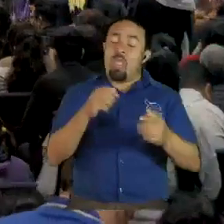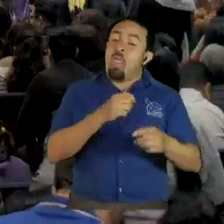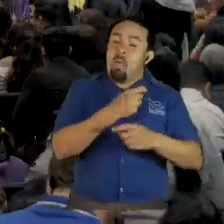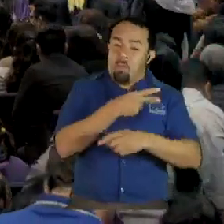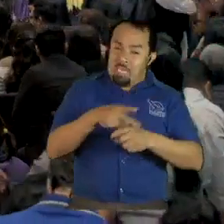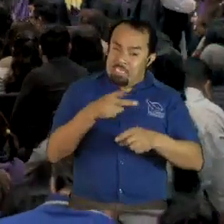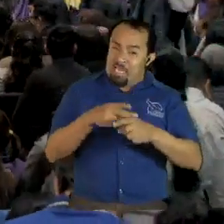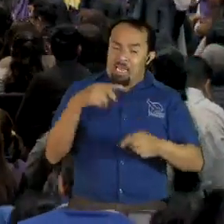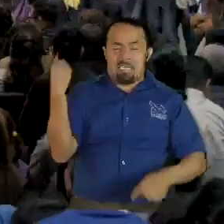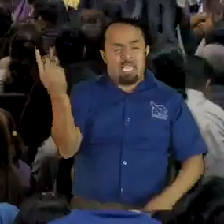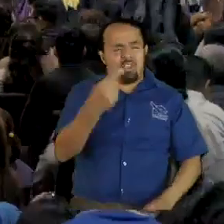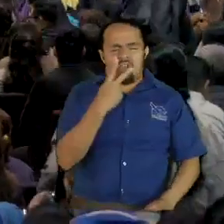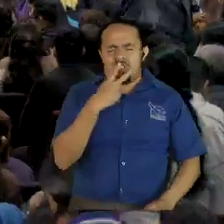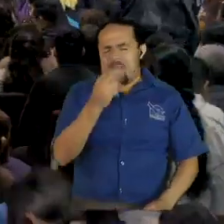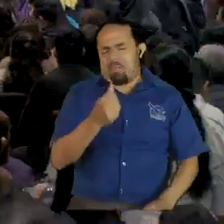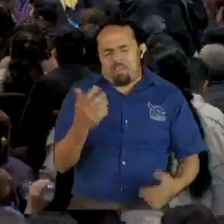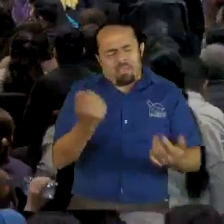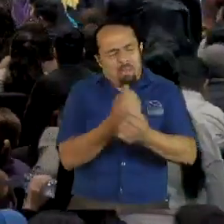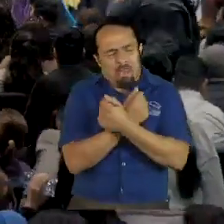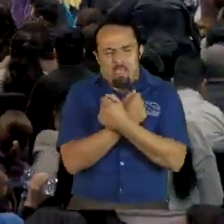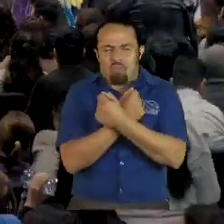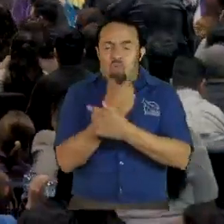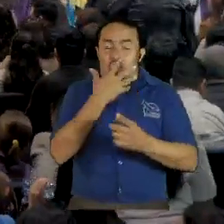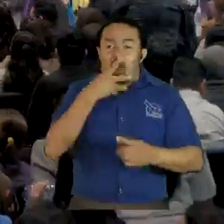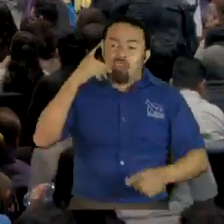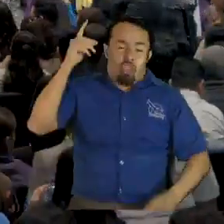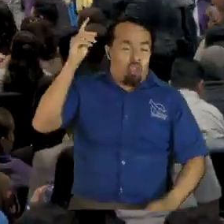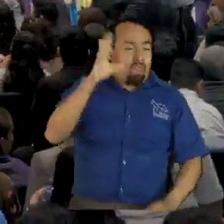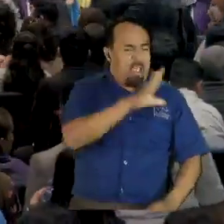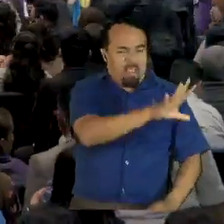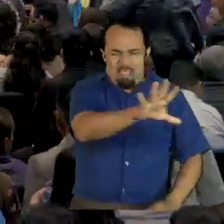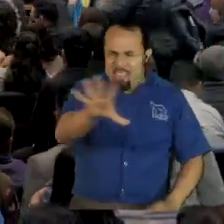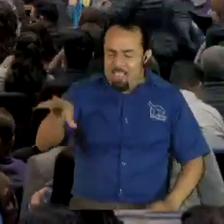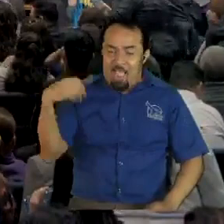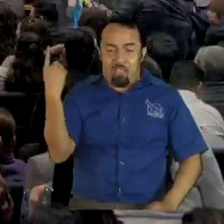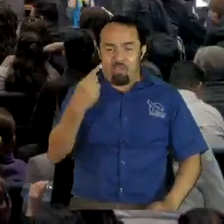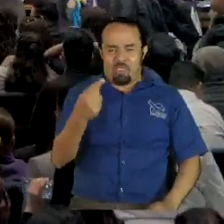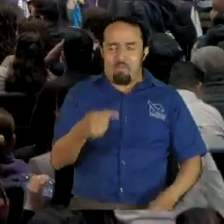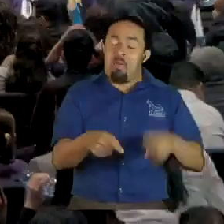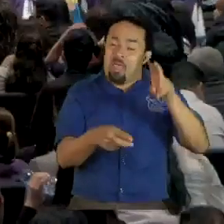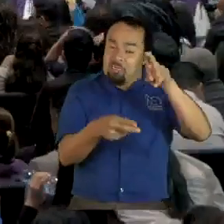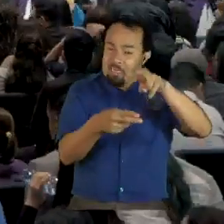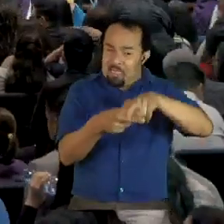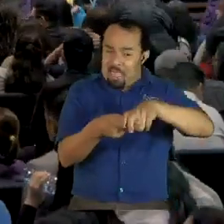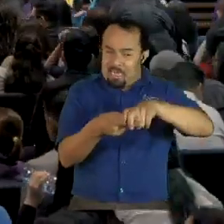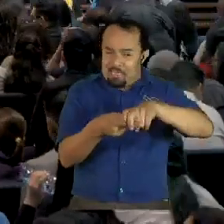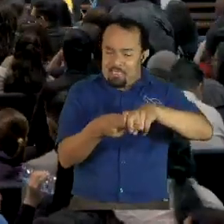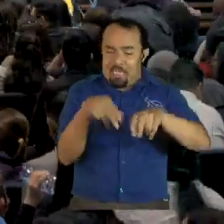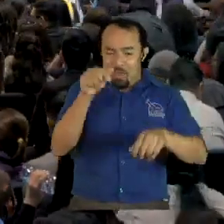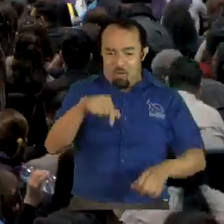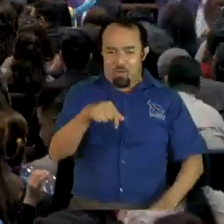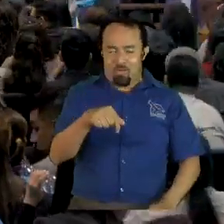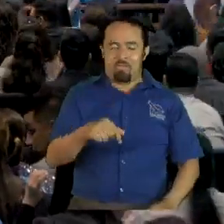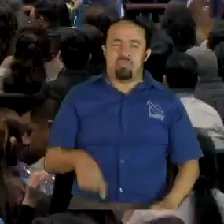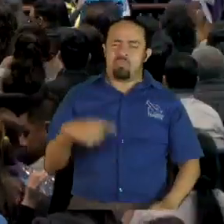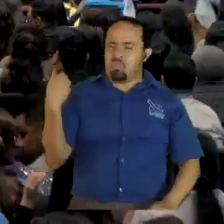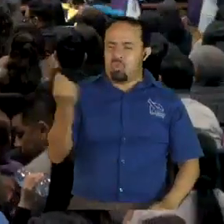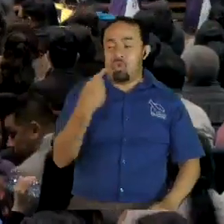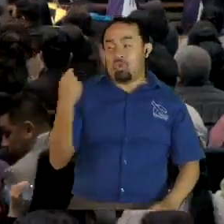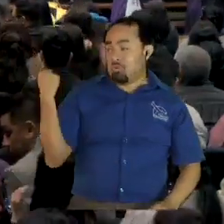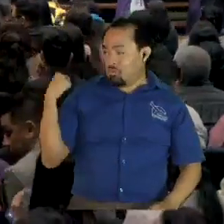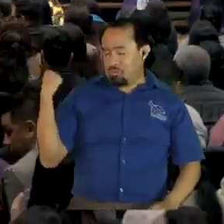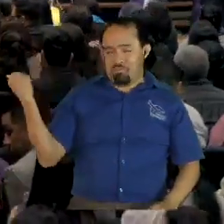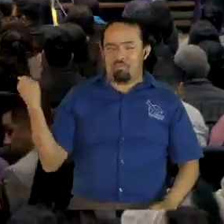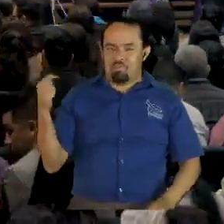Buenas tardes, hermanos, amados, Dios les bendiga. Pueden tomar su lugar, por favor, incluyendo a mis hermanos que están aquí arriba. Dios